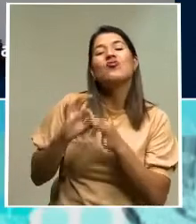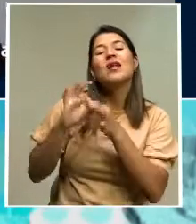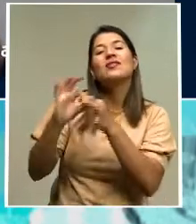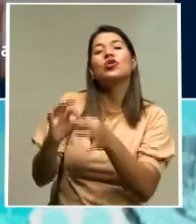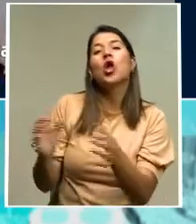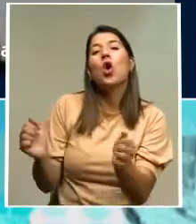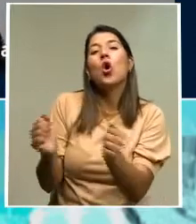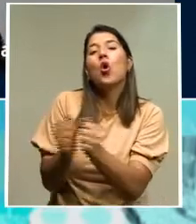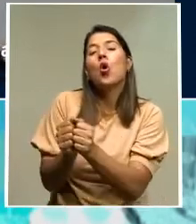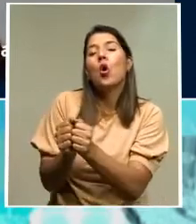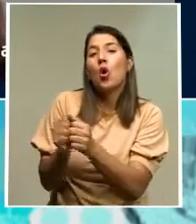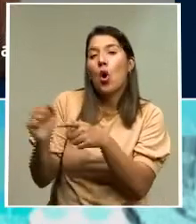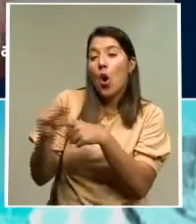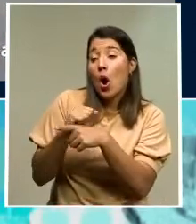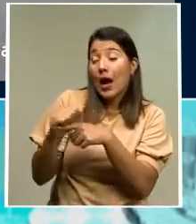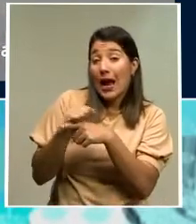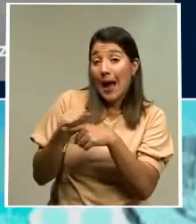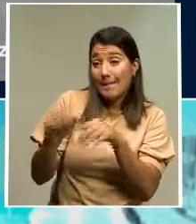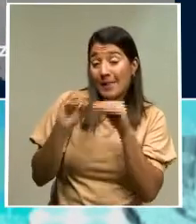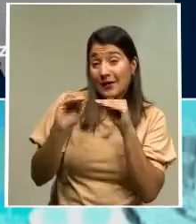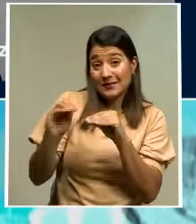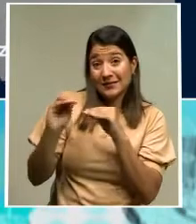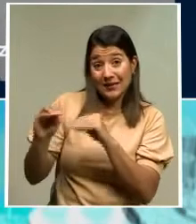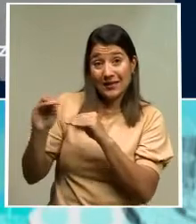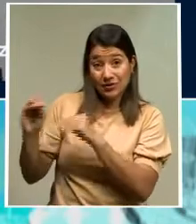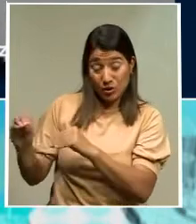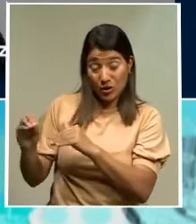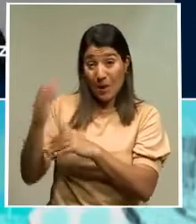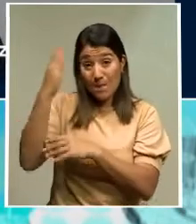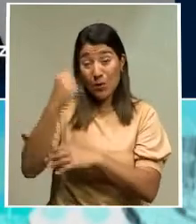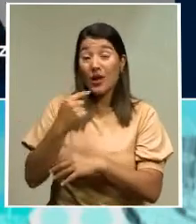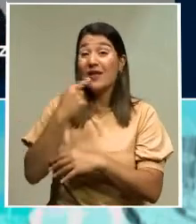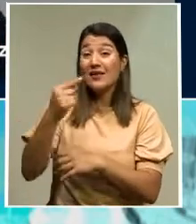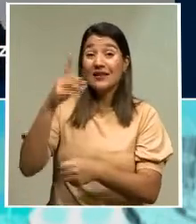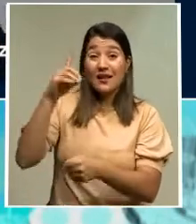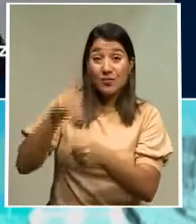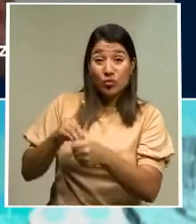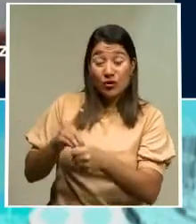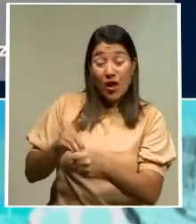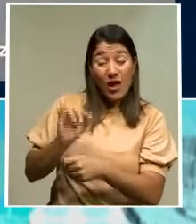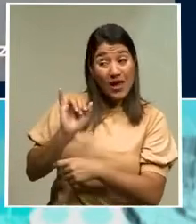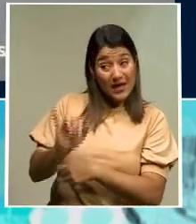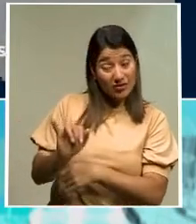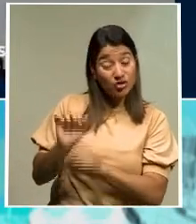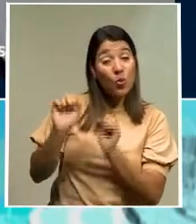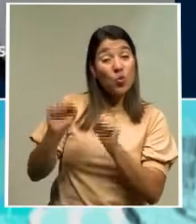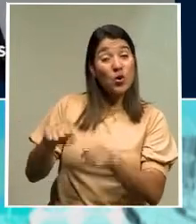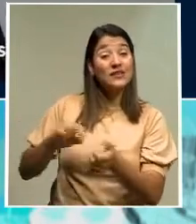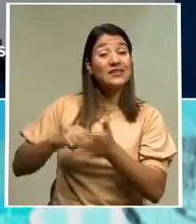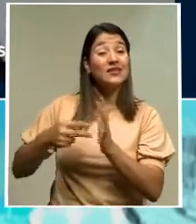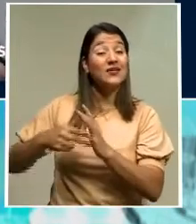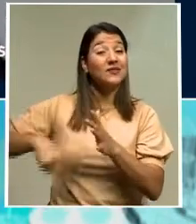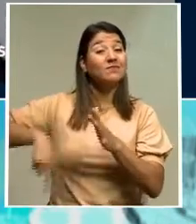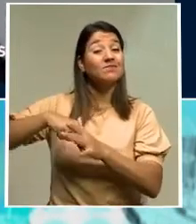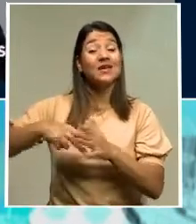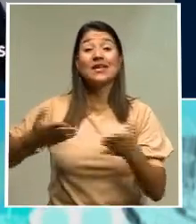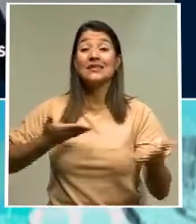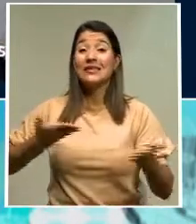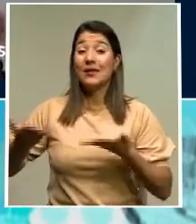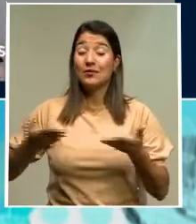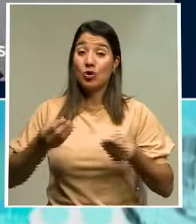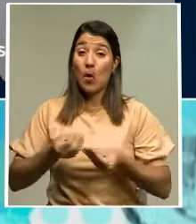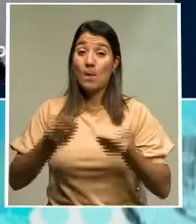preocupa a los diputados, diciendo que podrían entorpecer lo que es el servicio público a la hora de